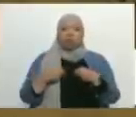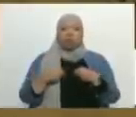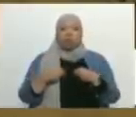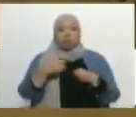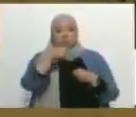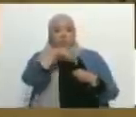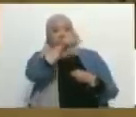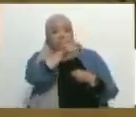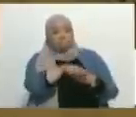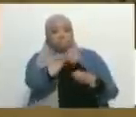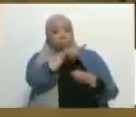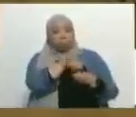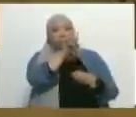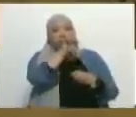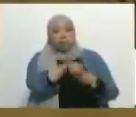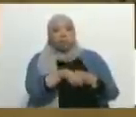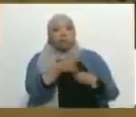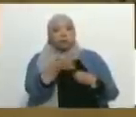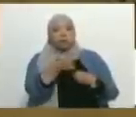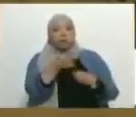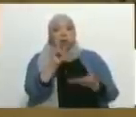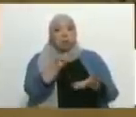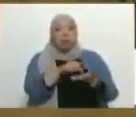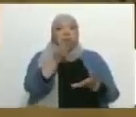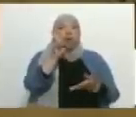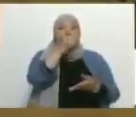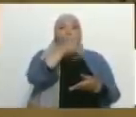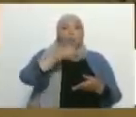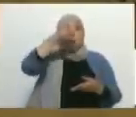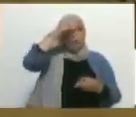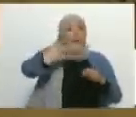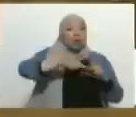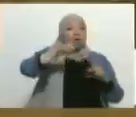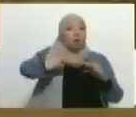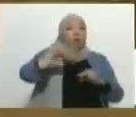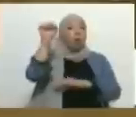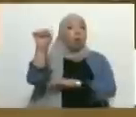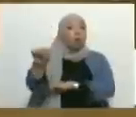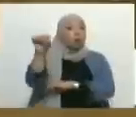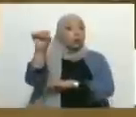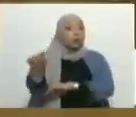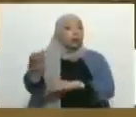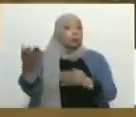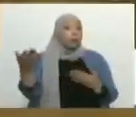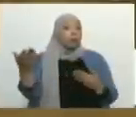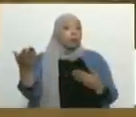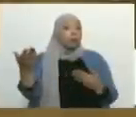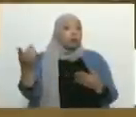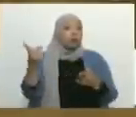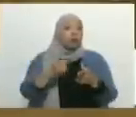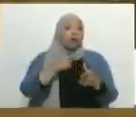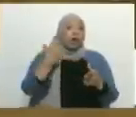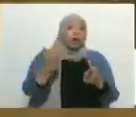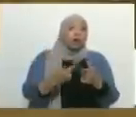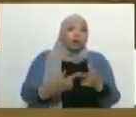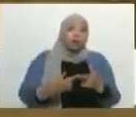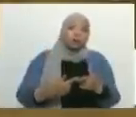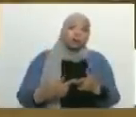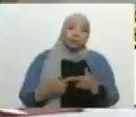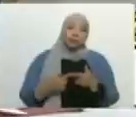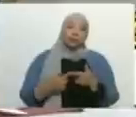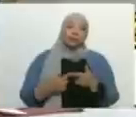Brito también es padre de un niño con esta condición. Hago esta